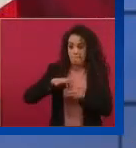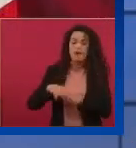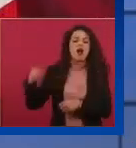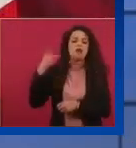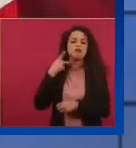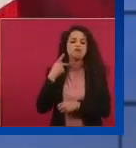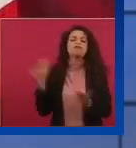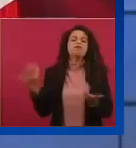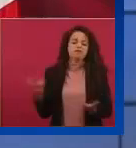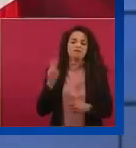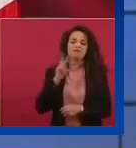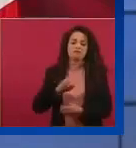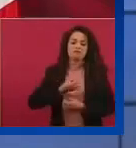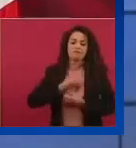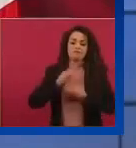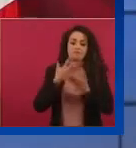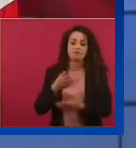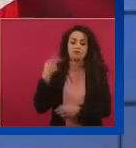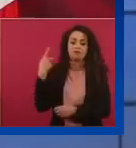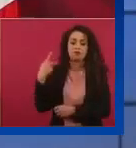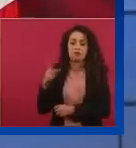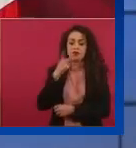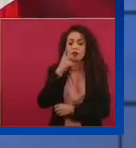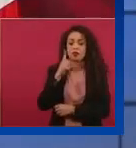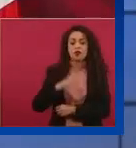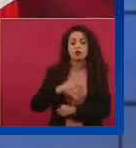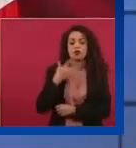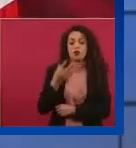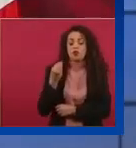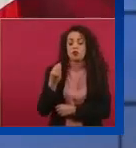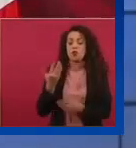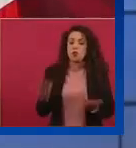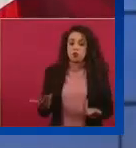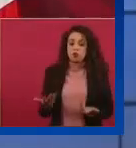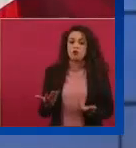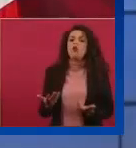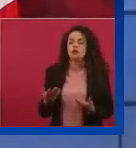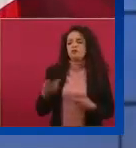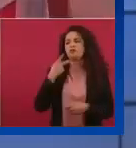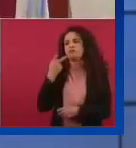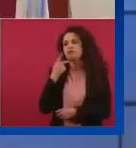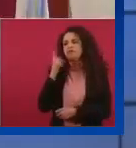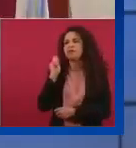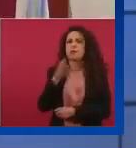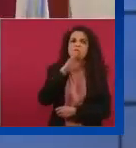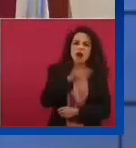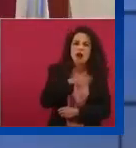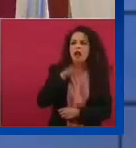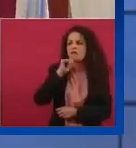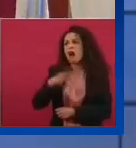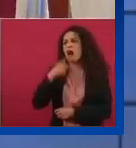Ted Cruz, a quien además señaló de haber recibido, no fueron 120, fueron